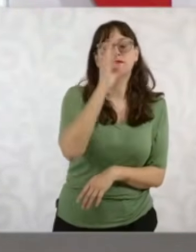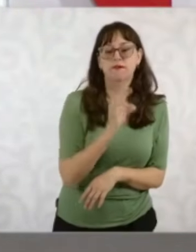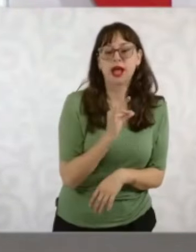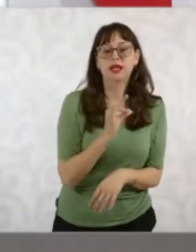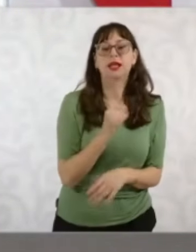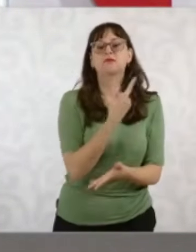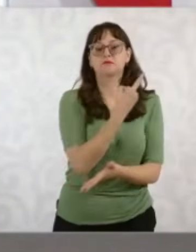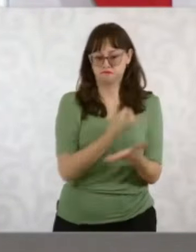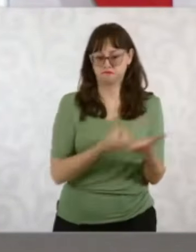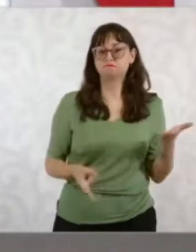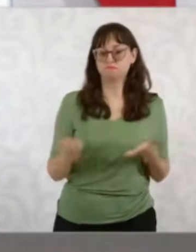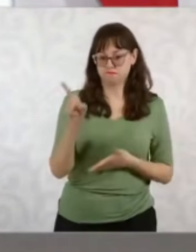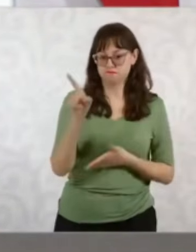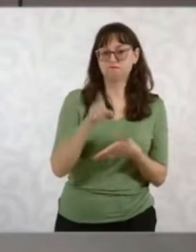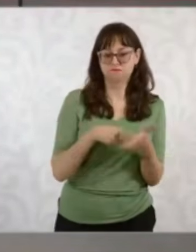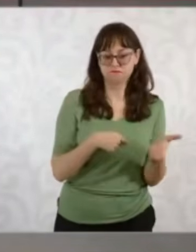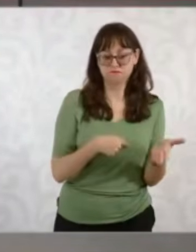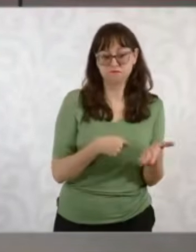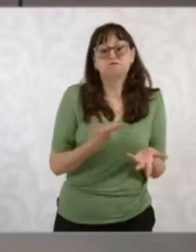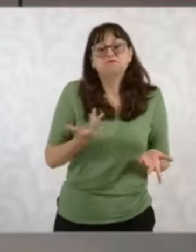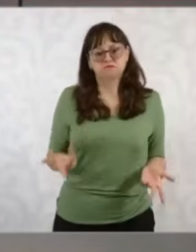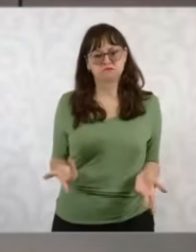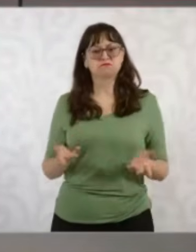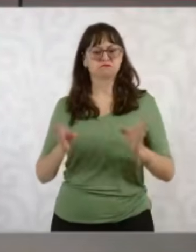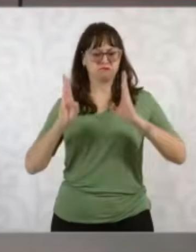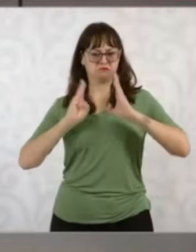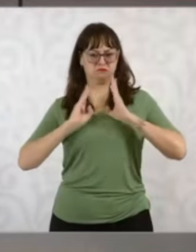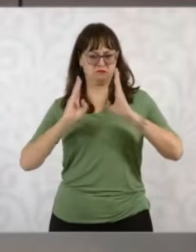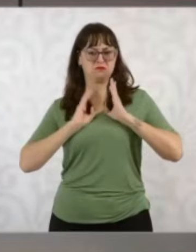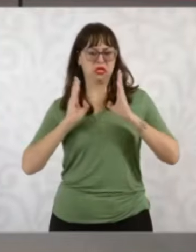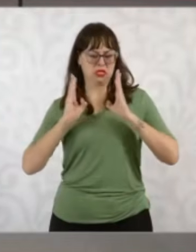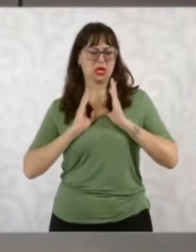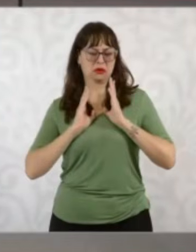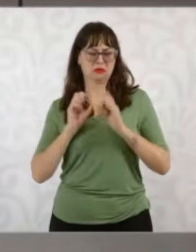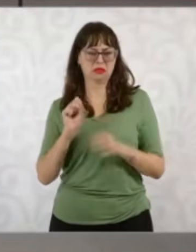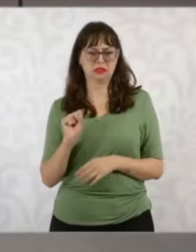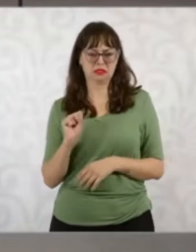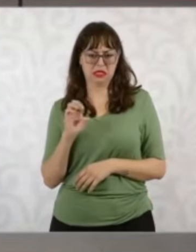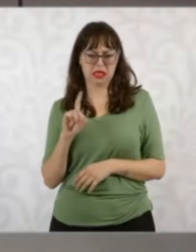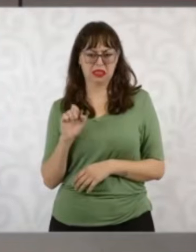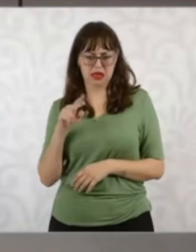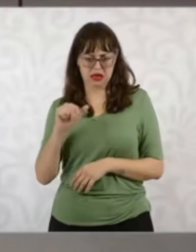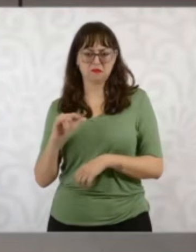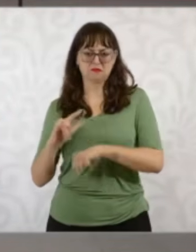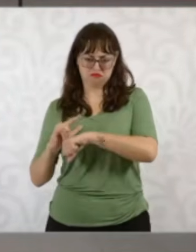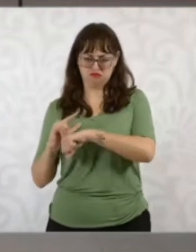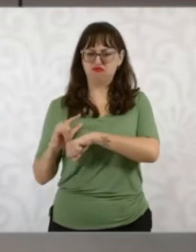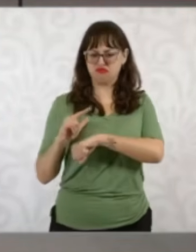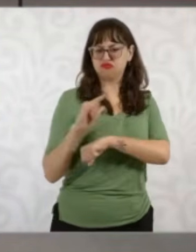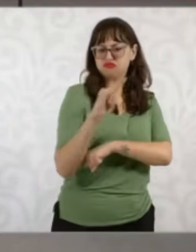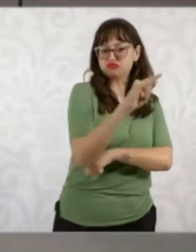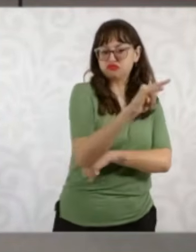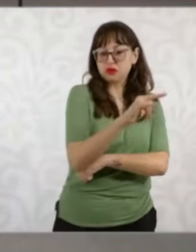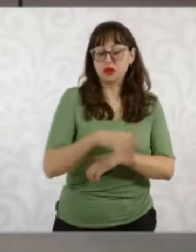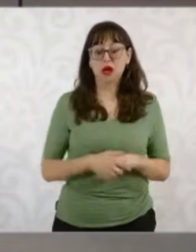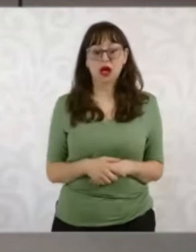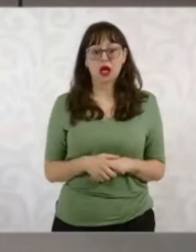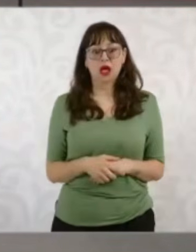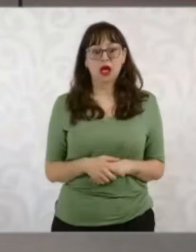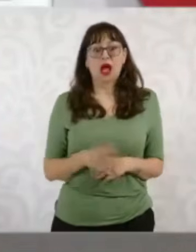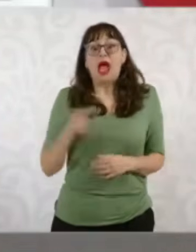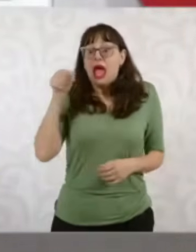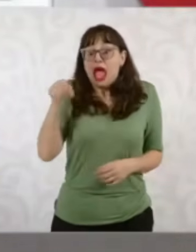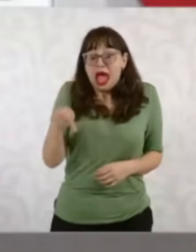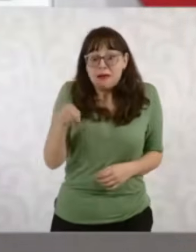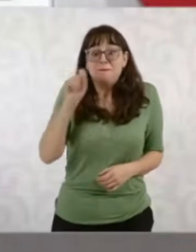se decide viajar en un avión de Sedena. Se enteran, 2 horas después, sacan un tuit,